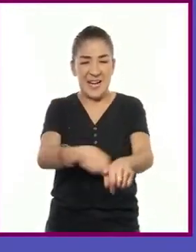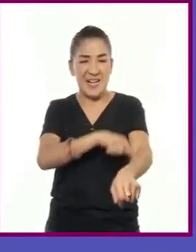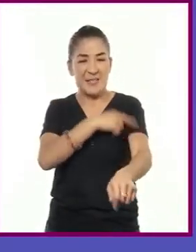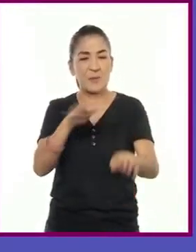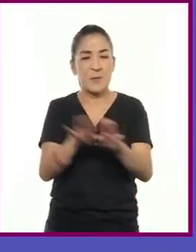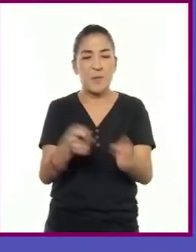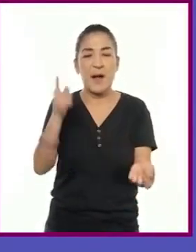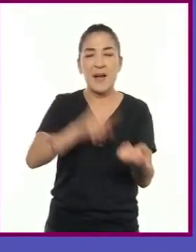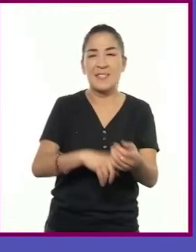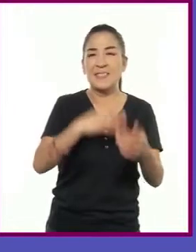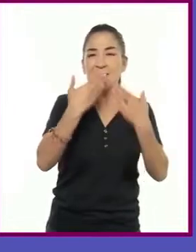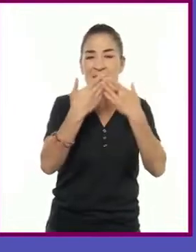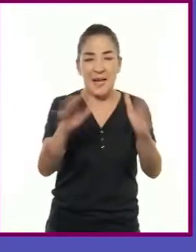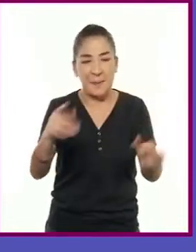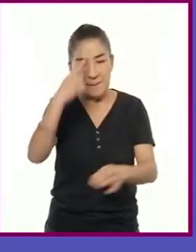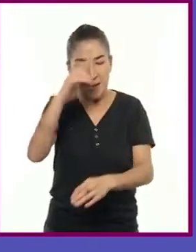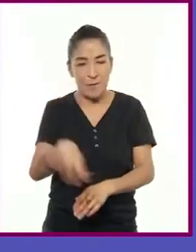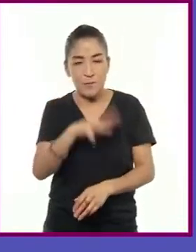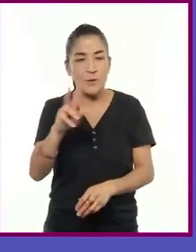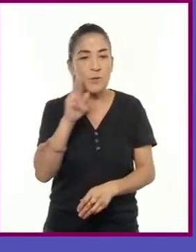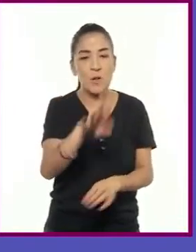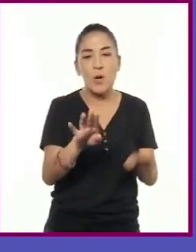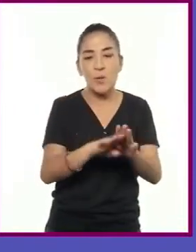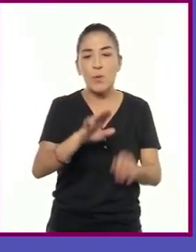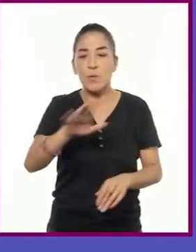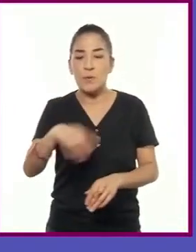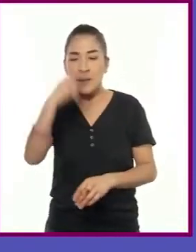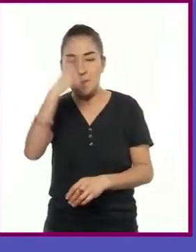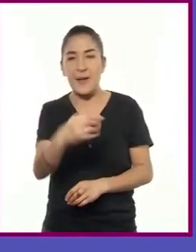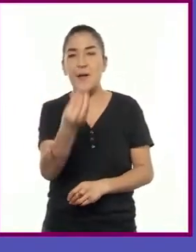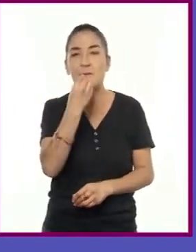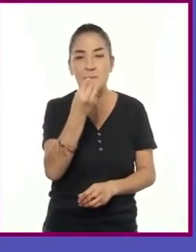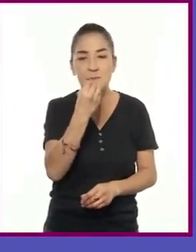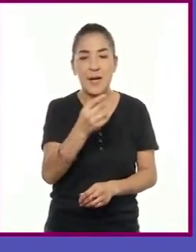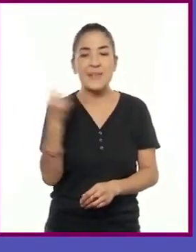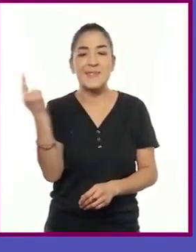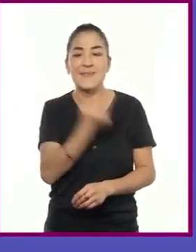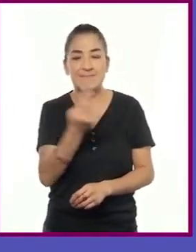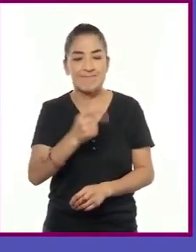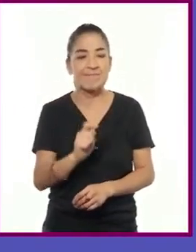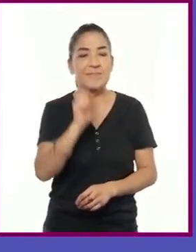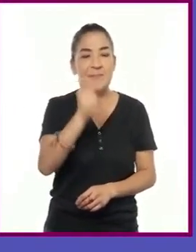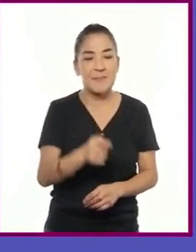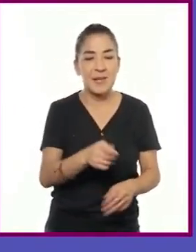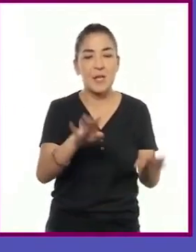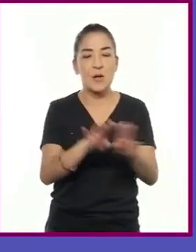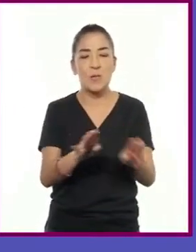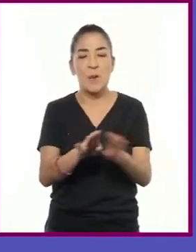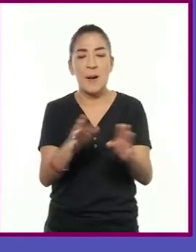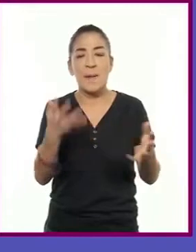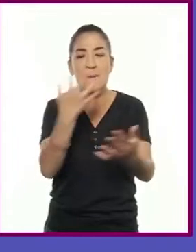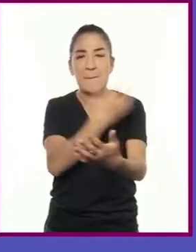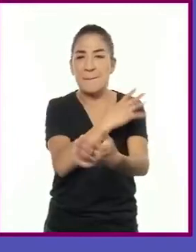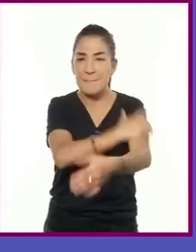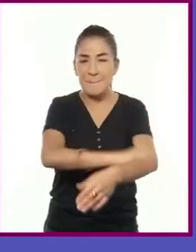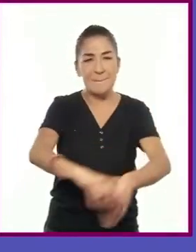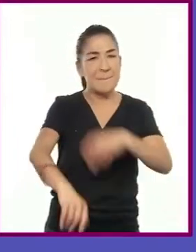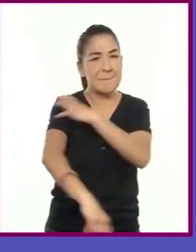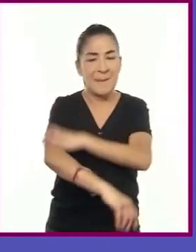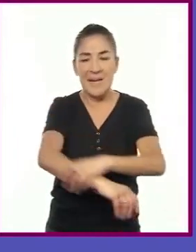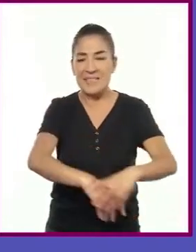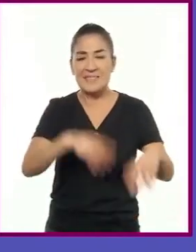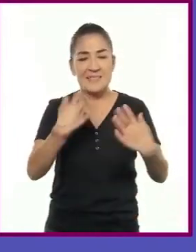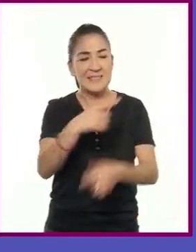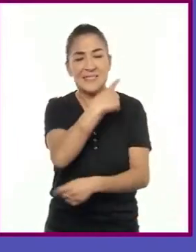salida que parecía se iba a buscar de comer, forzada de la necesidad, los brazos secos, las manos como